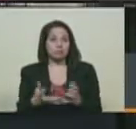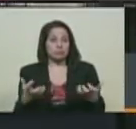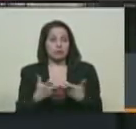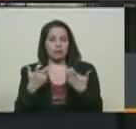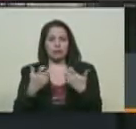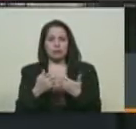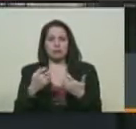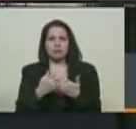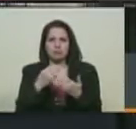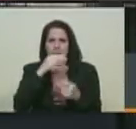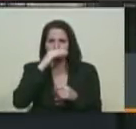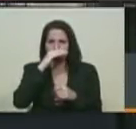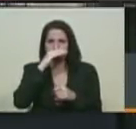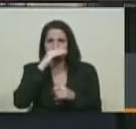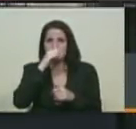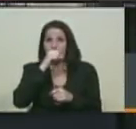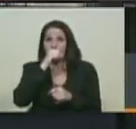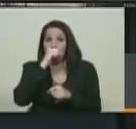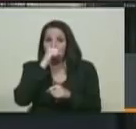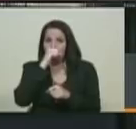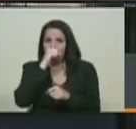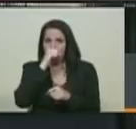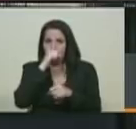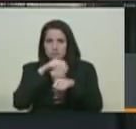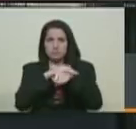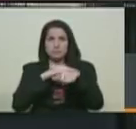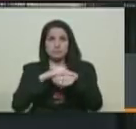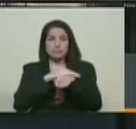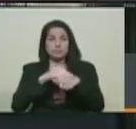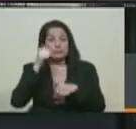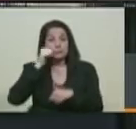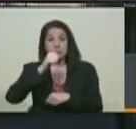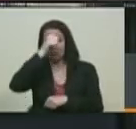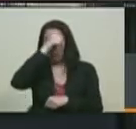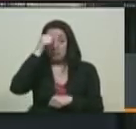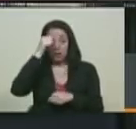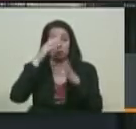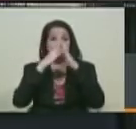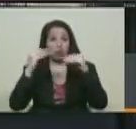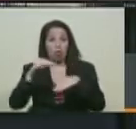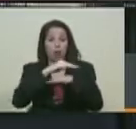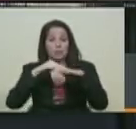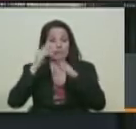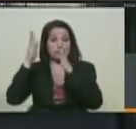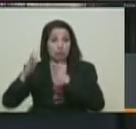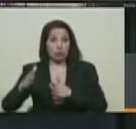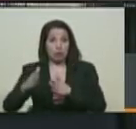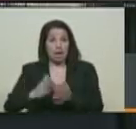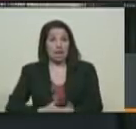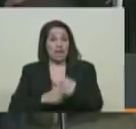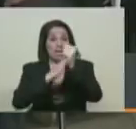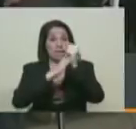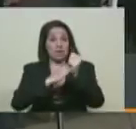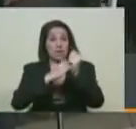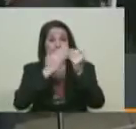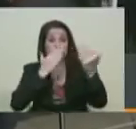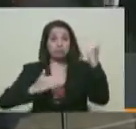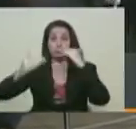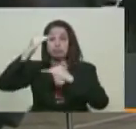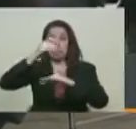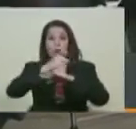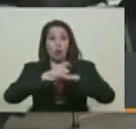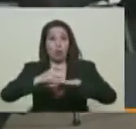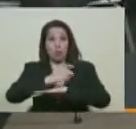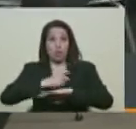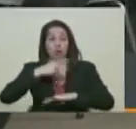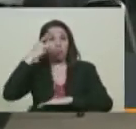comunera. Sábado y domingo hay que desplegarse. Todos los ministros, ministras, todos los líderes del alto mando